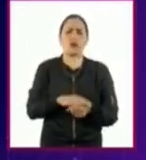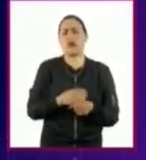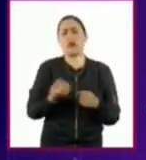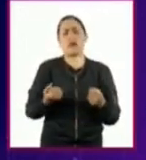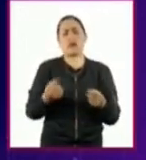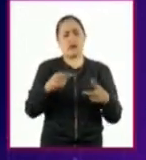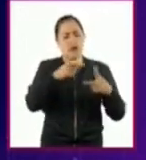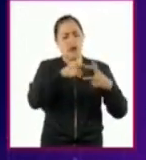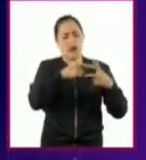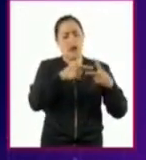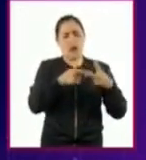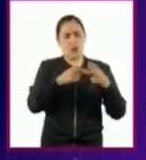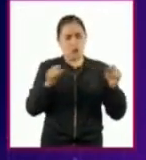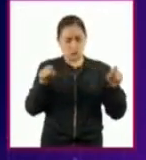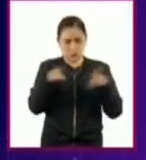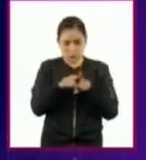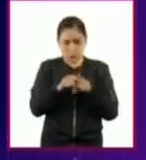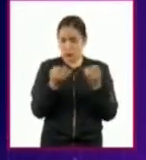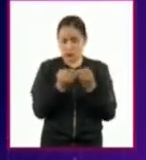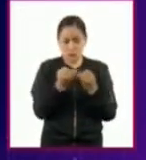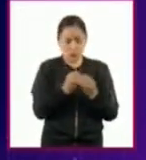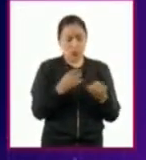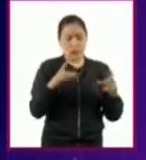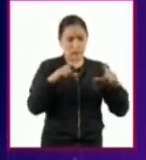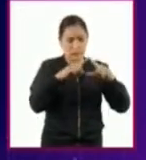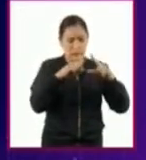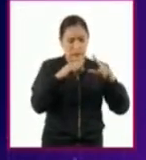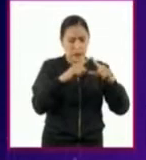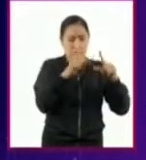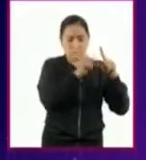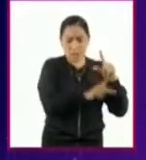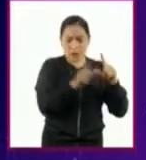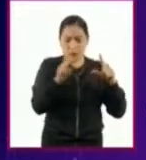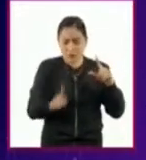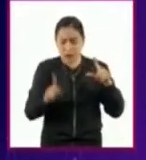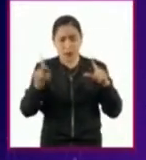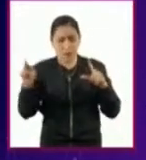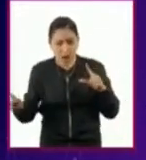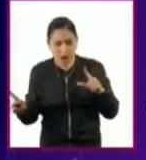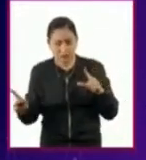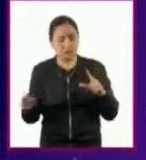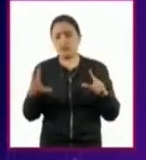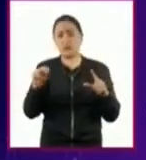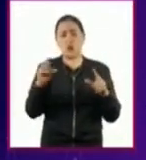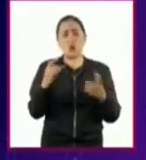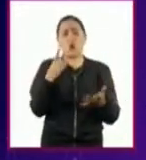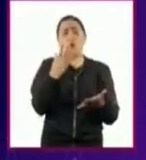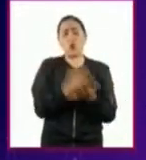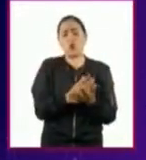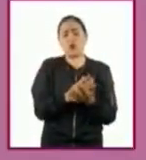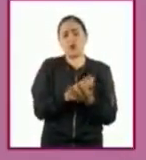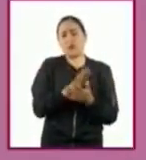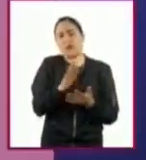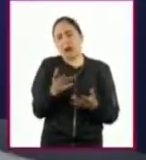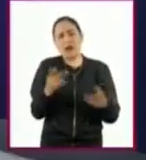no garantiza construir triángulos congruentes. En estos casos, únicamente tienen ángulos correspondientes iguales.